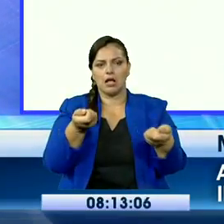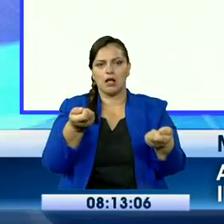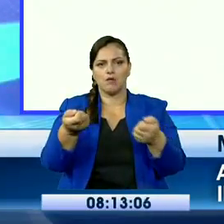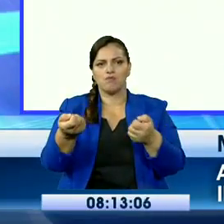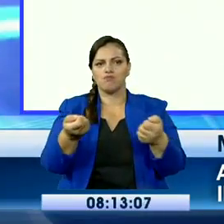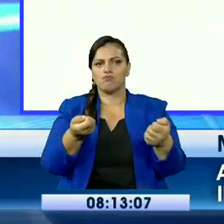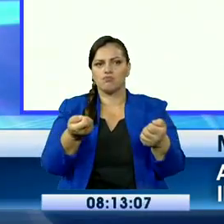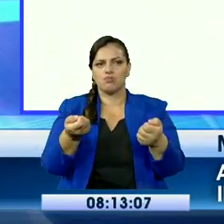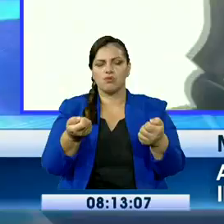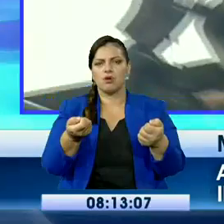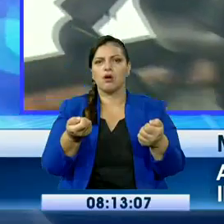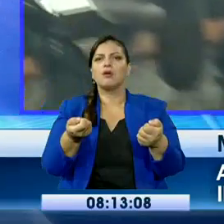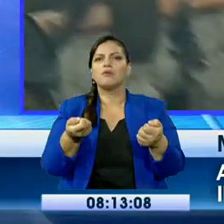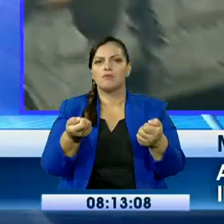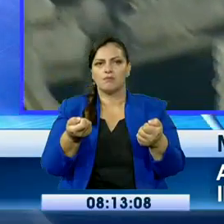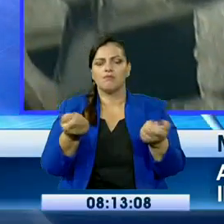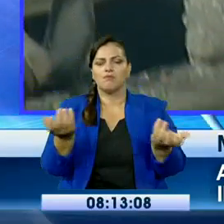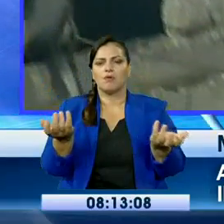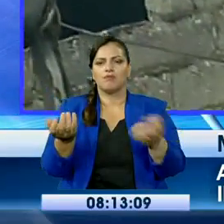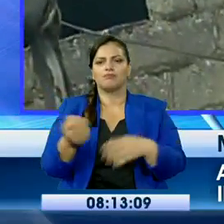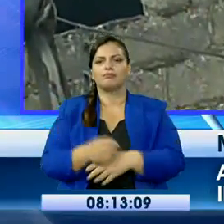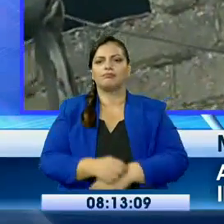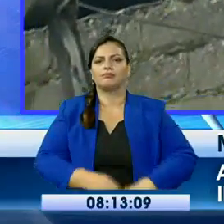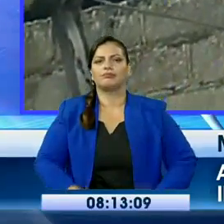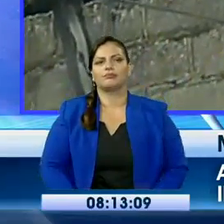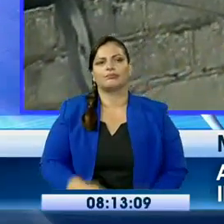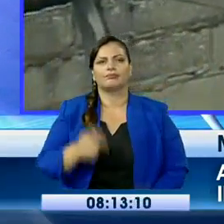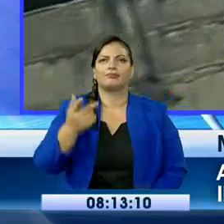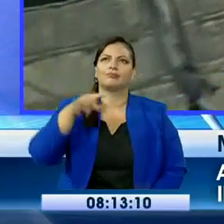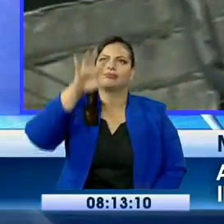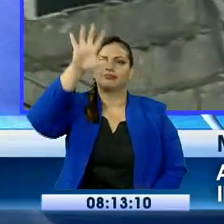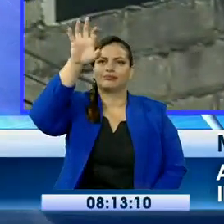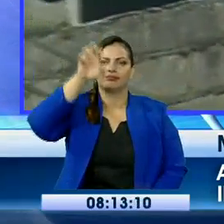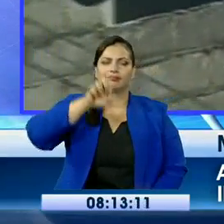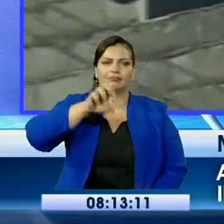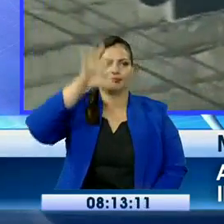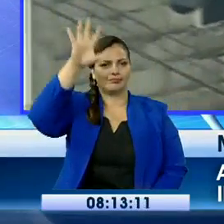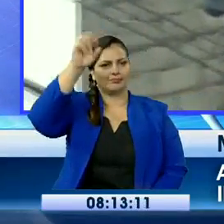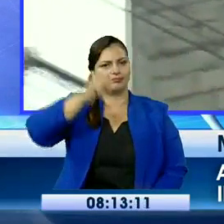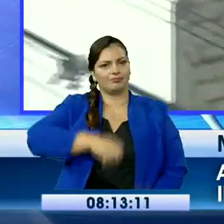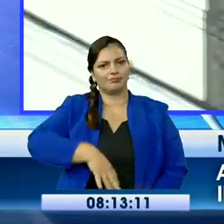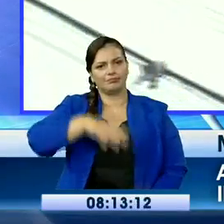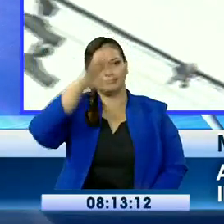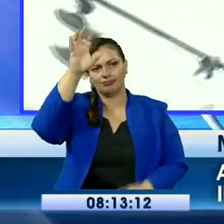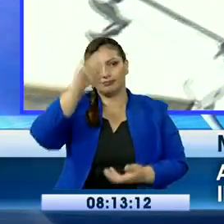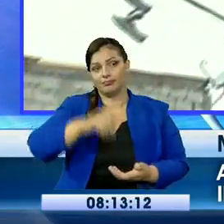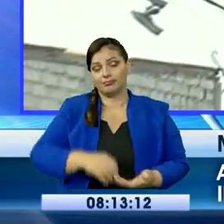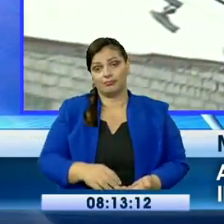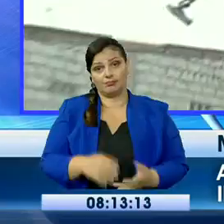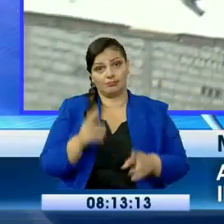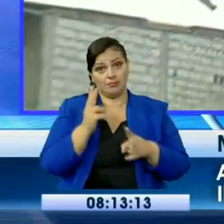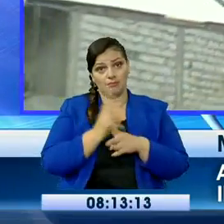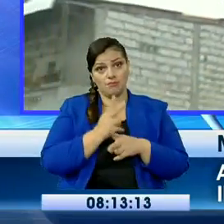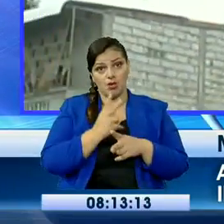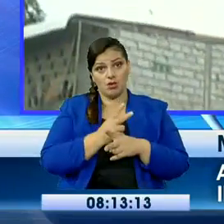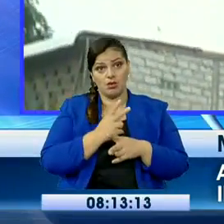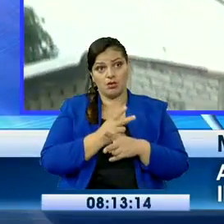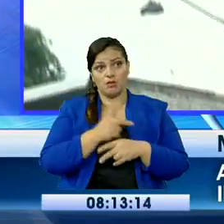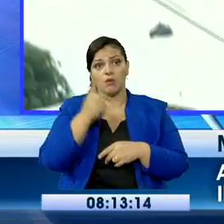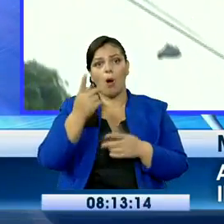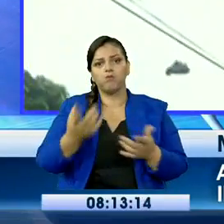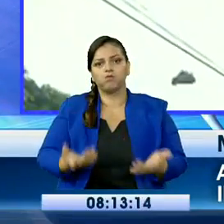snorkeles que se llaman, ¿no? Para que desencaje todos esos nudos de ahí, retire. Que en cualquier momento podrían causar un problema por el